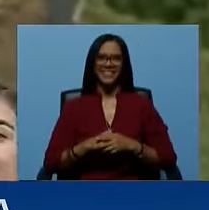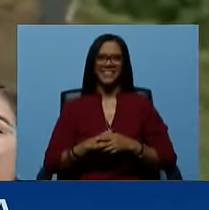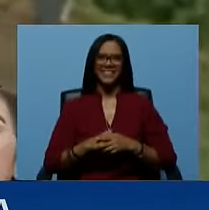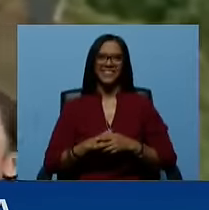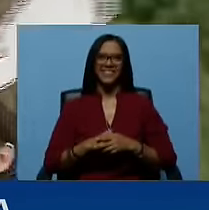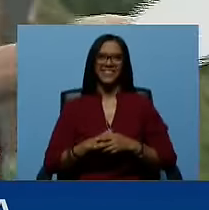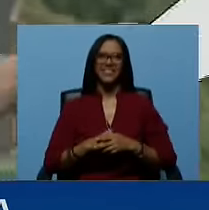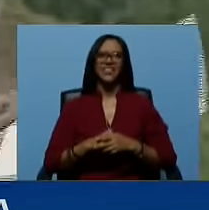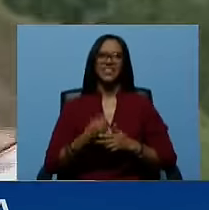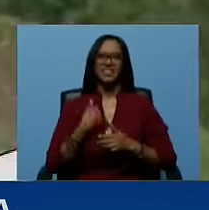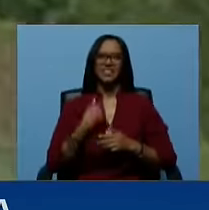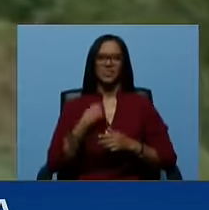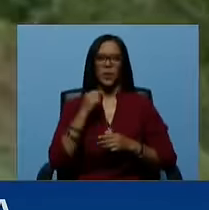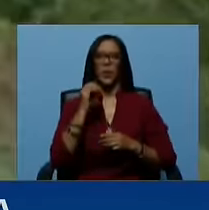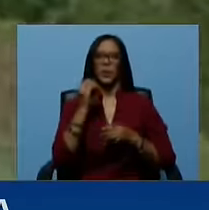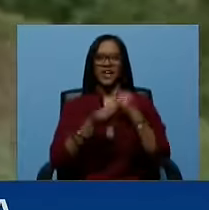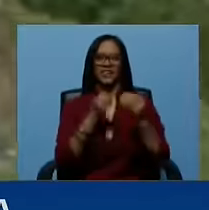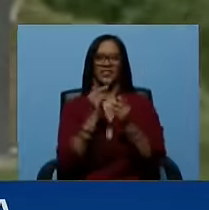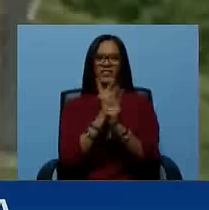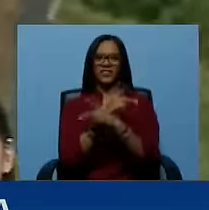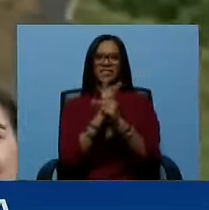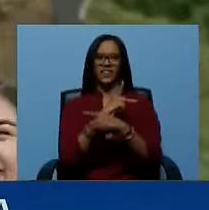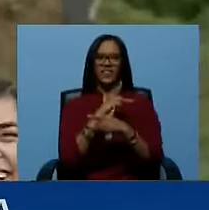Yo voy a hacer un TikTok like con ella.